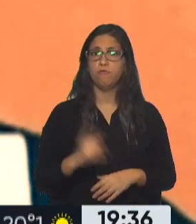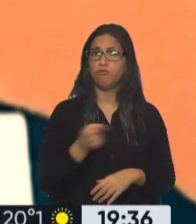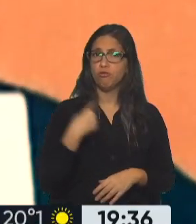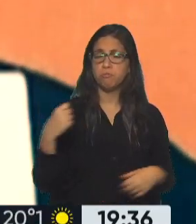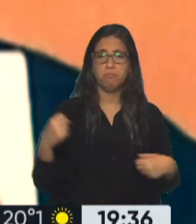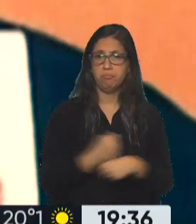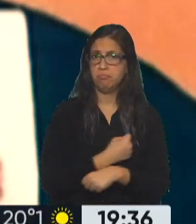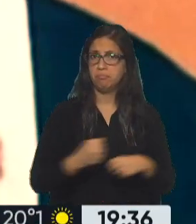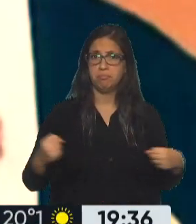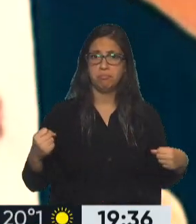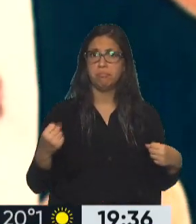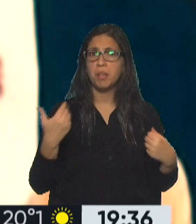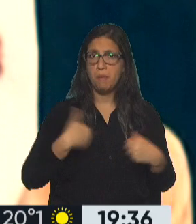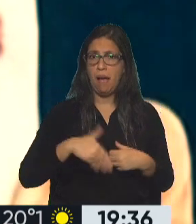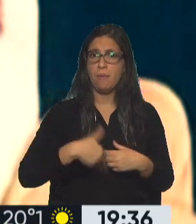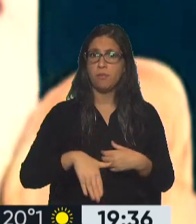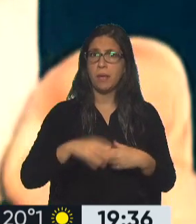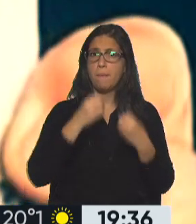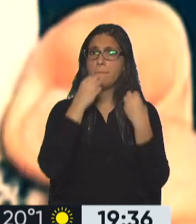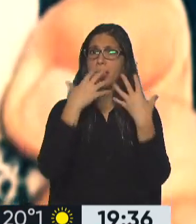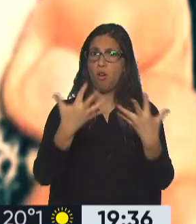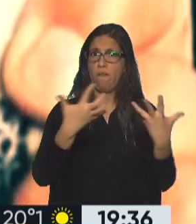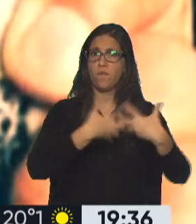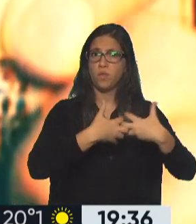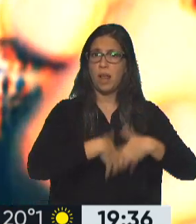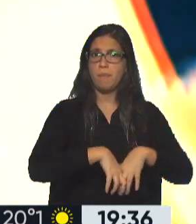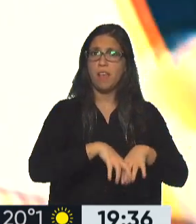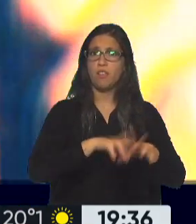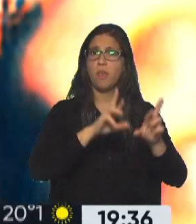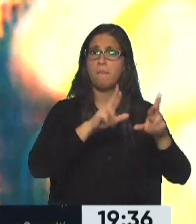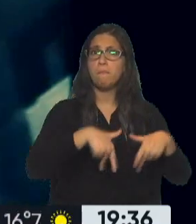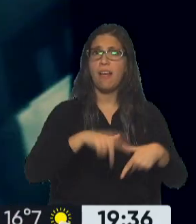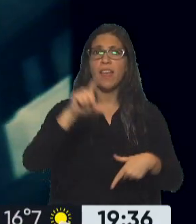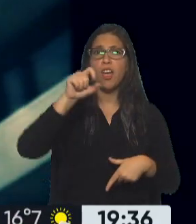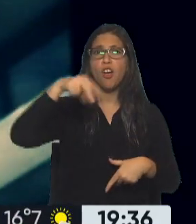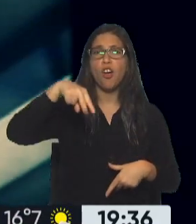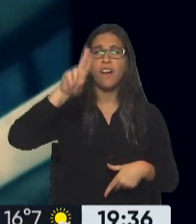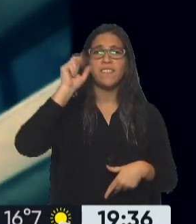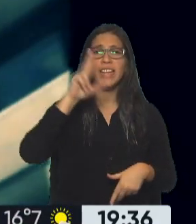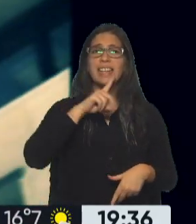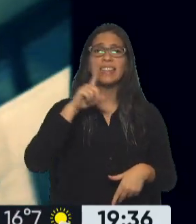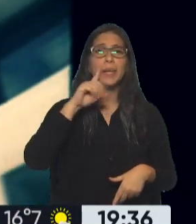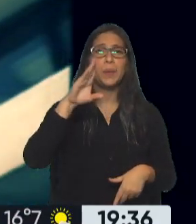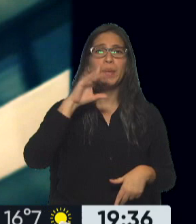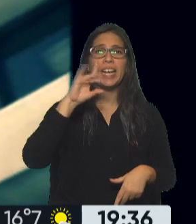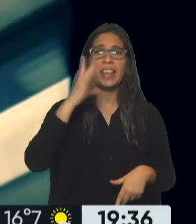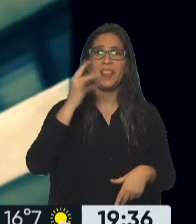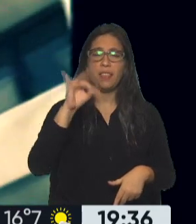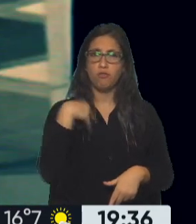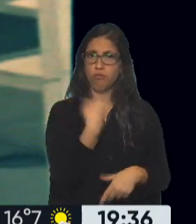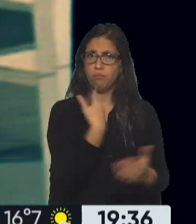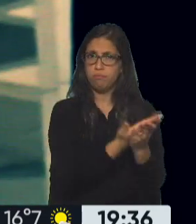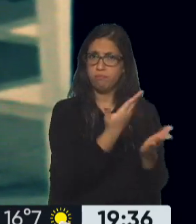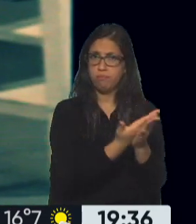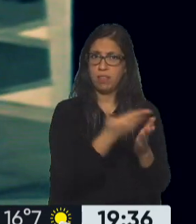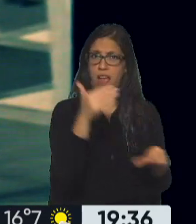todo caso perfeccionaremos el funcionamiento del régimen de convertibilidad. Nosotros hemos presentado el programa al fondo. El